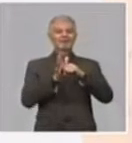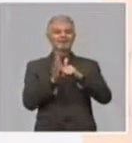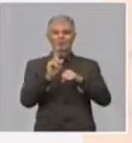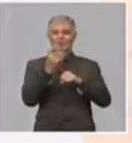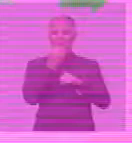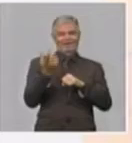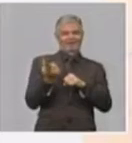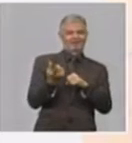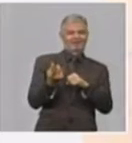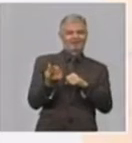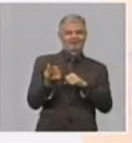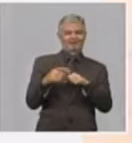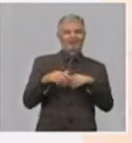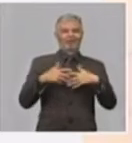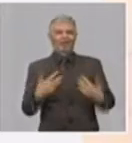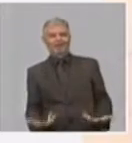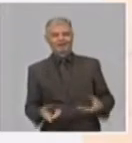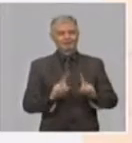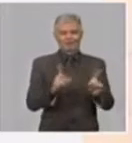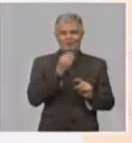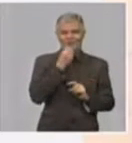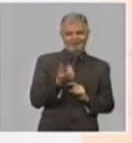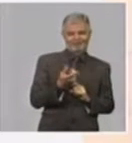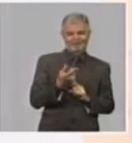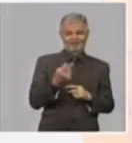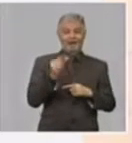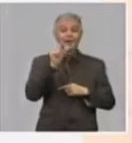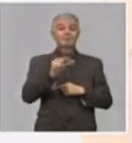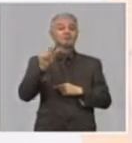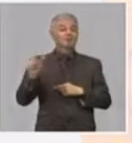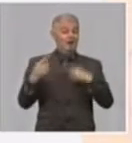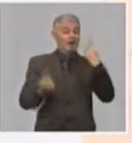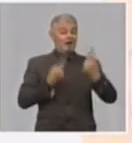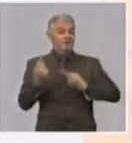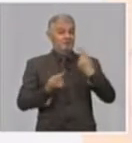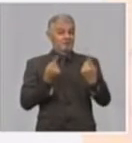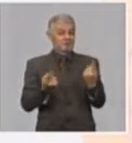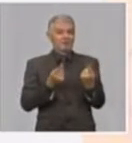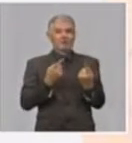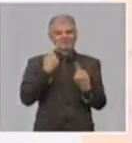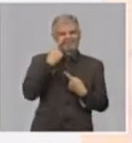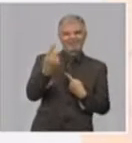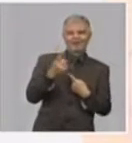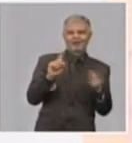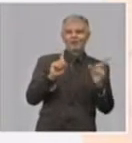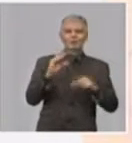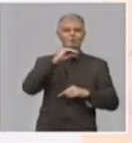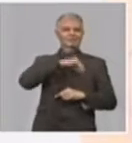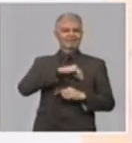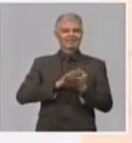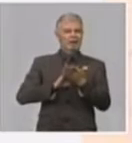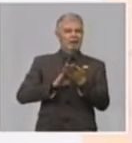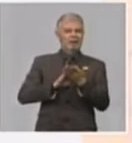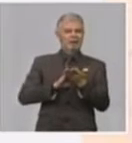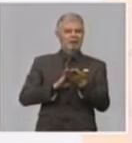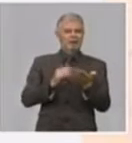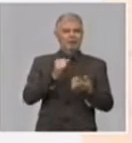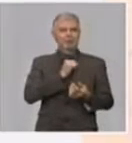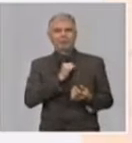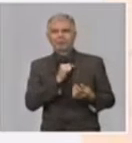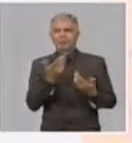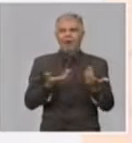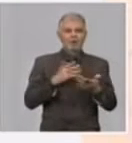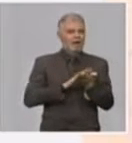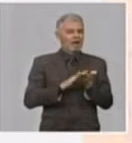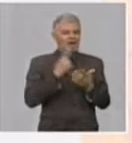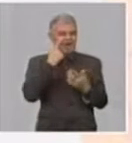por así decirlo, la pesadilla epidemiológica, porque estamos hablando que son personas que están